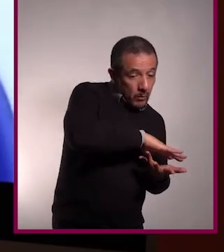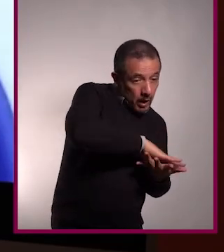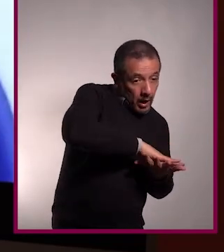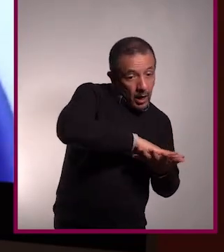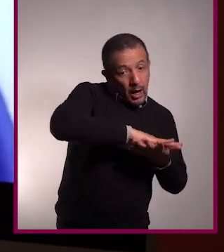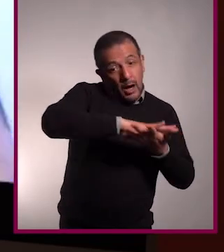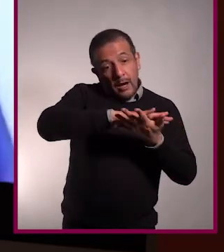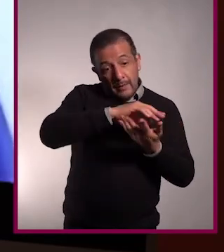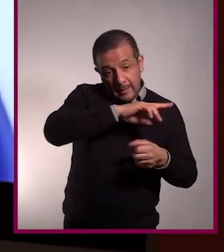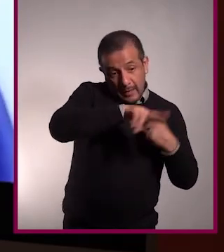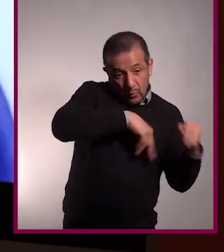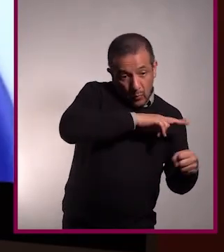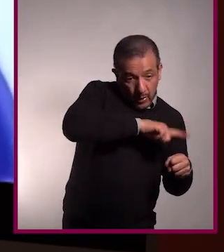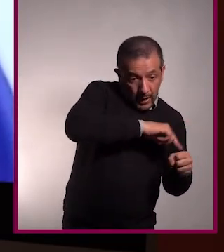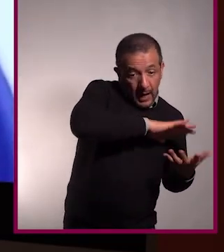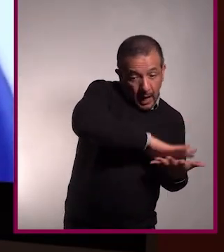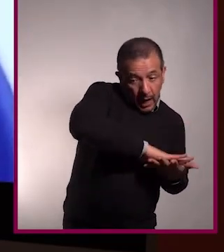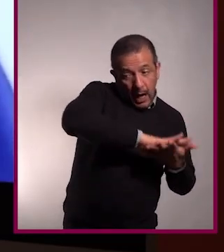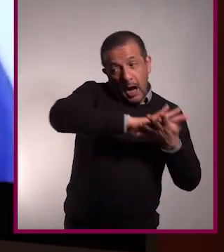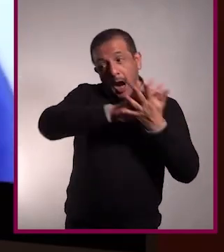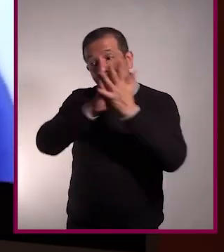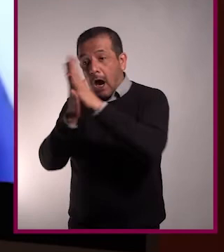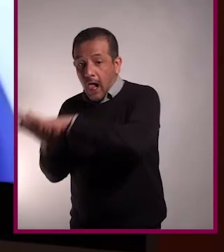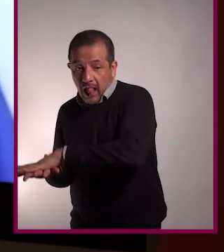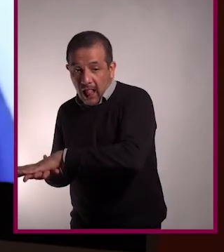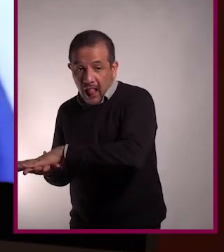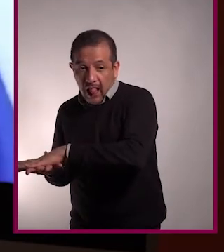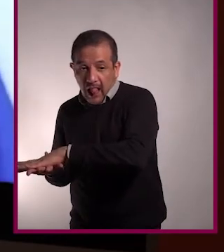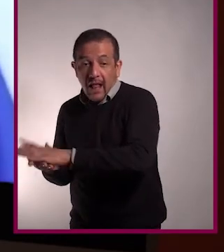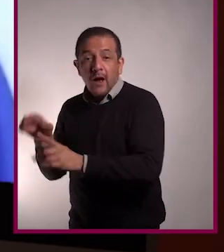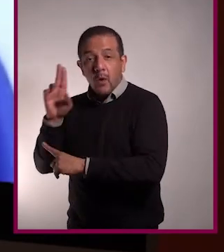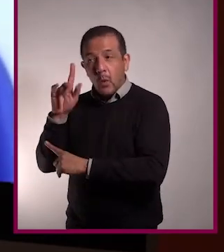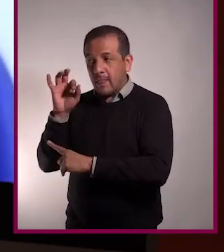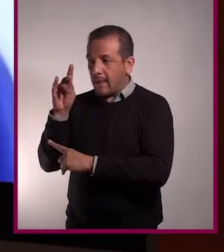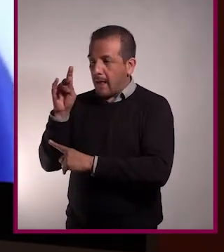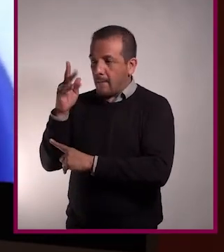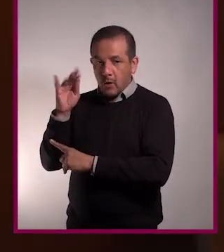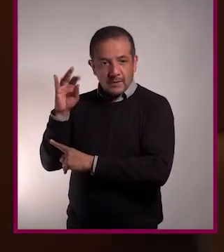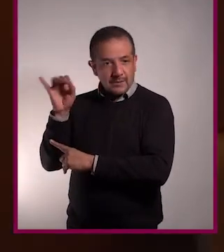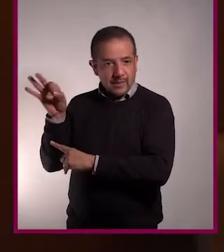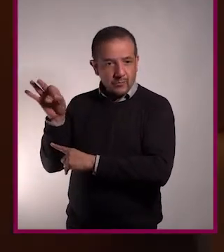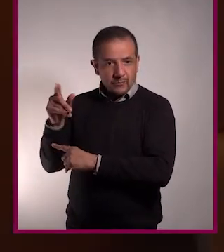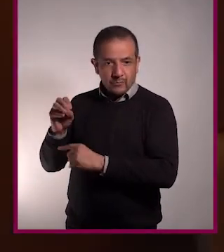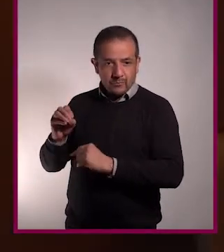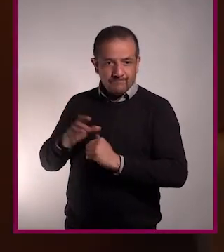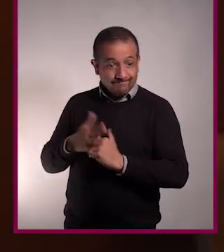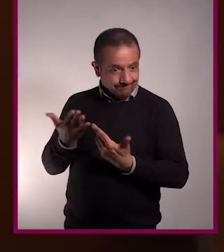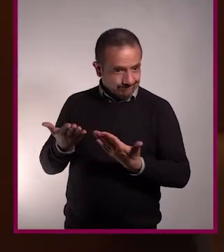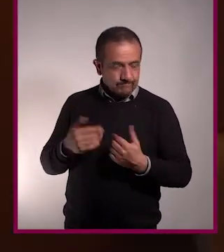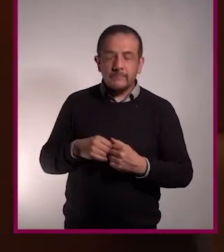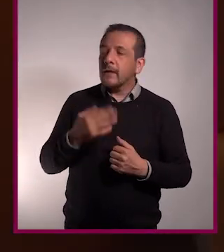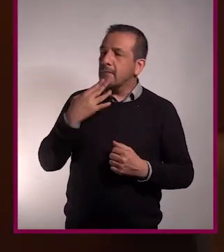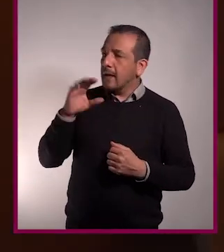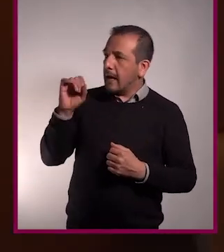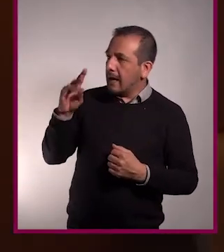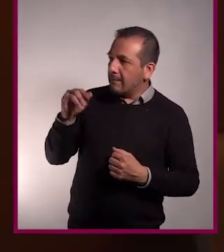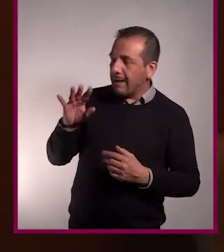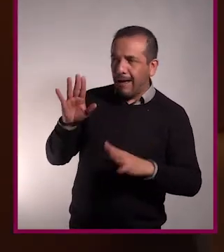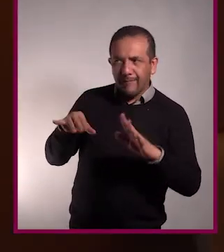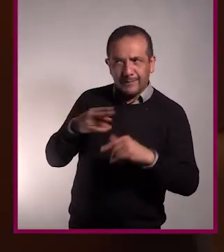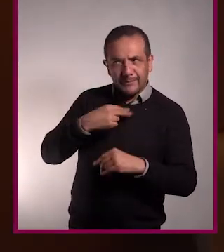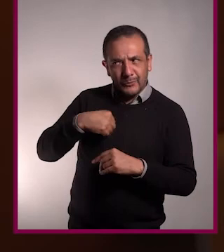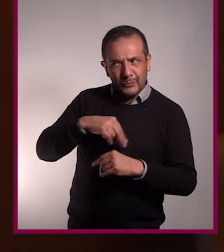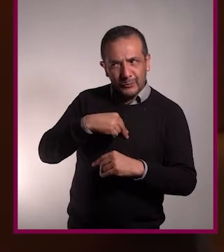un proceso desde lo natural hasta convertirse en un alimento ultraprocesado. Carmen, pareciera que a veces